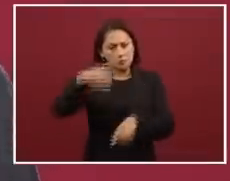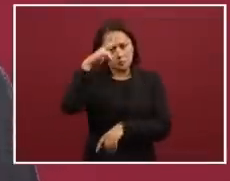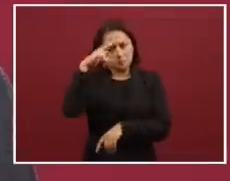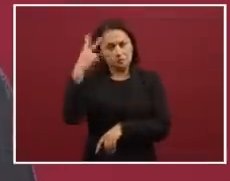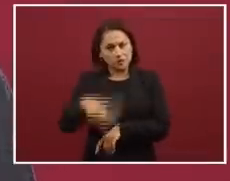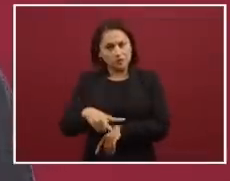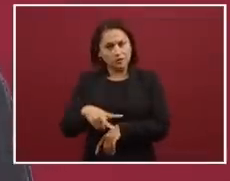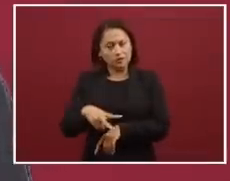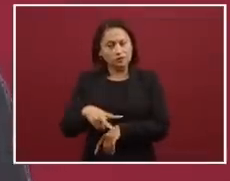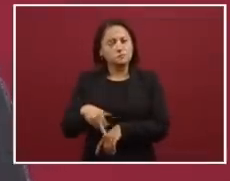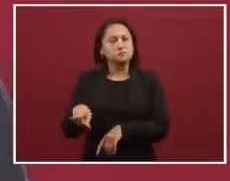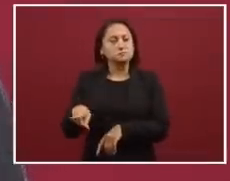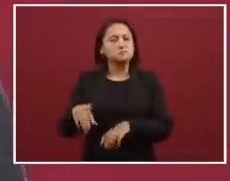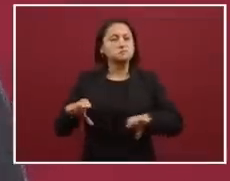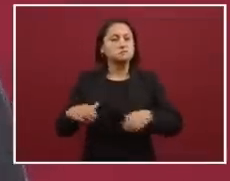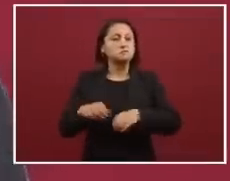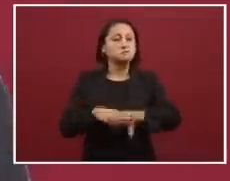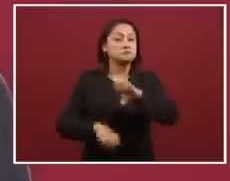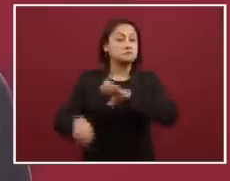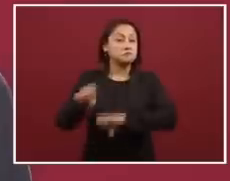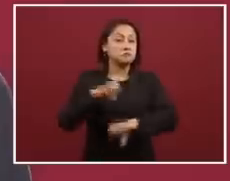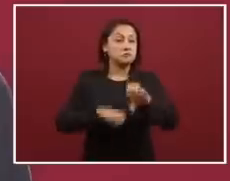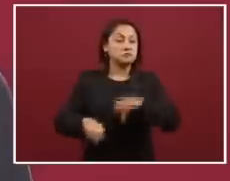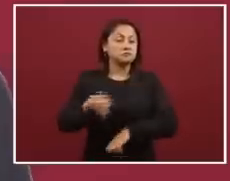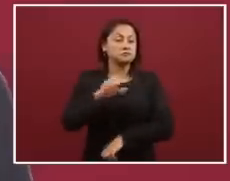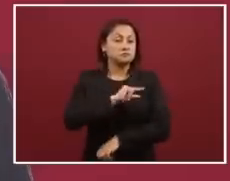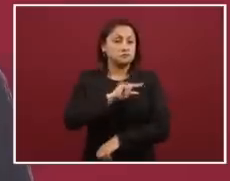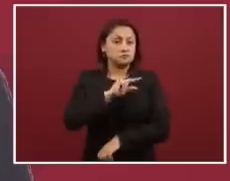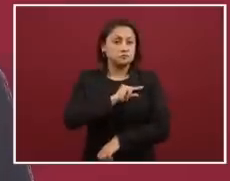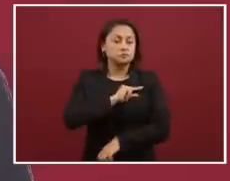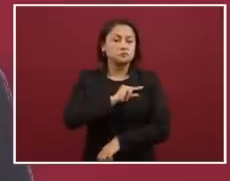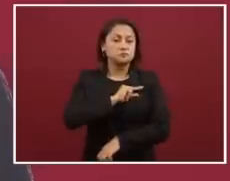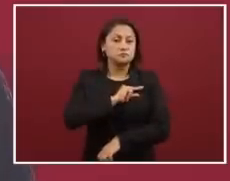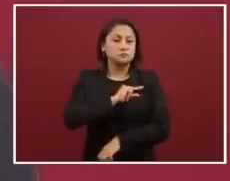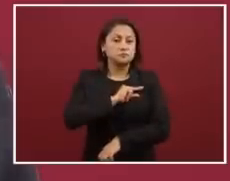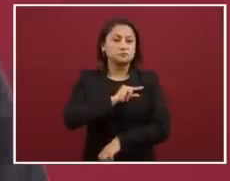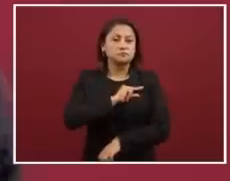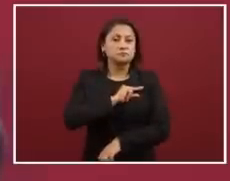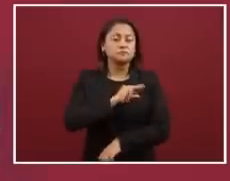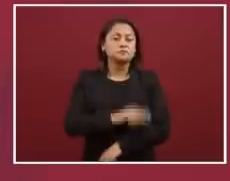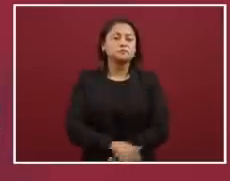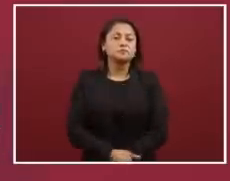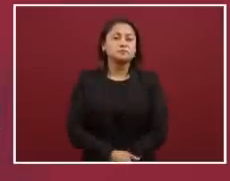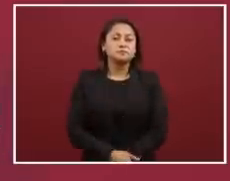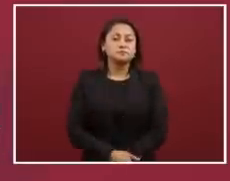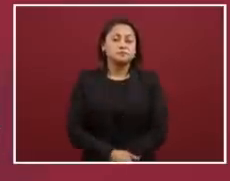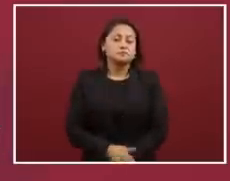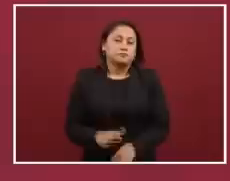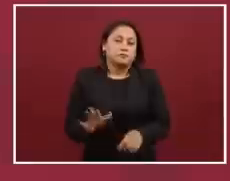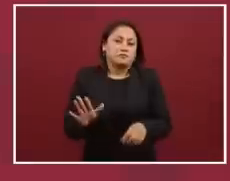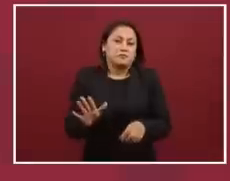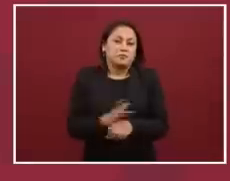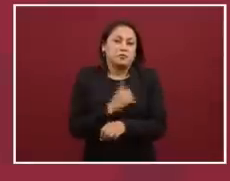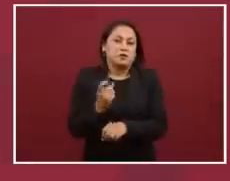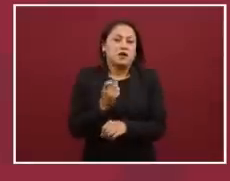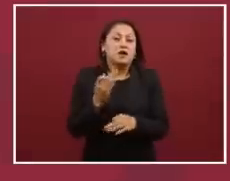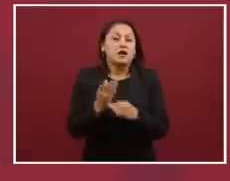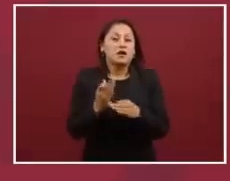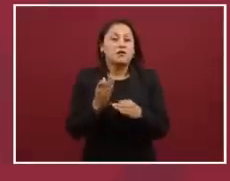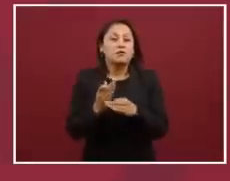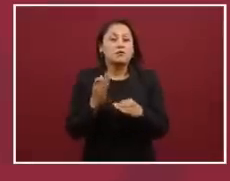del sector empresarial, de la iniciativa privada, con esta crisis